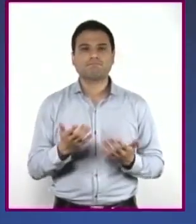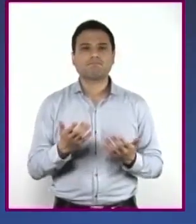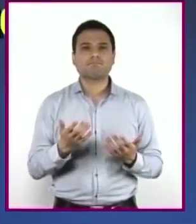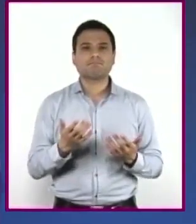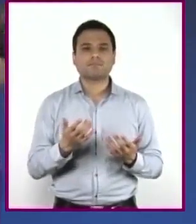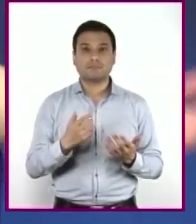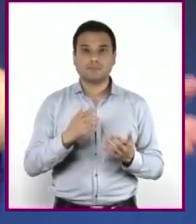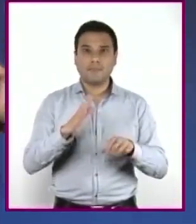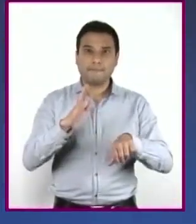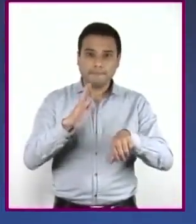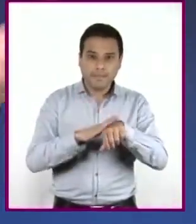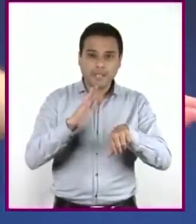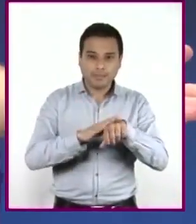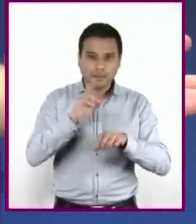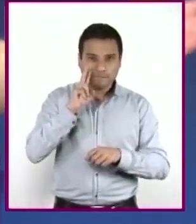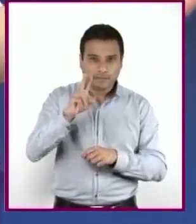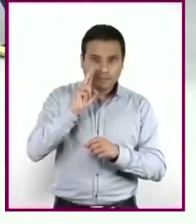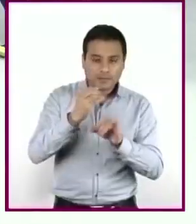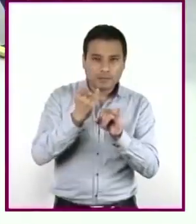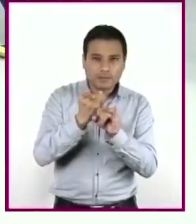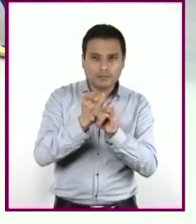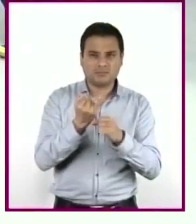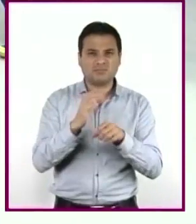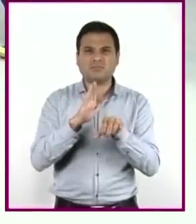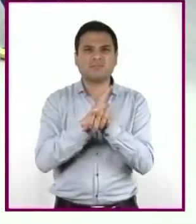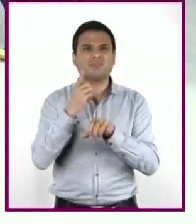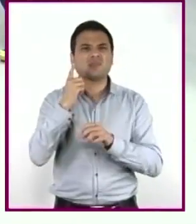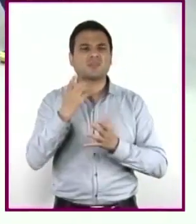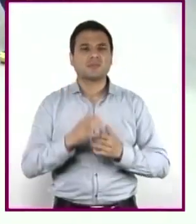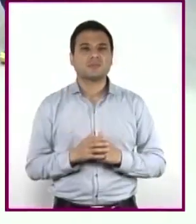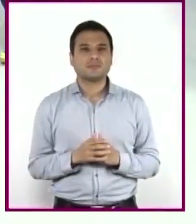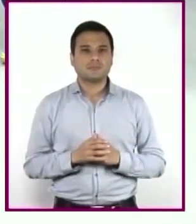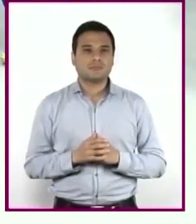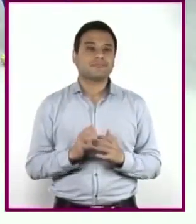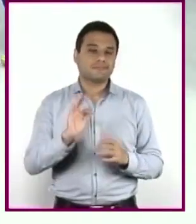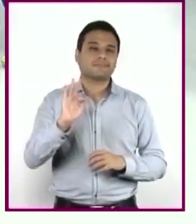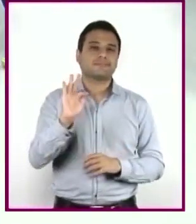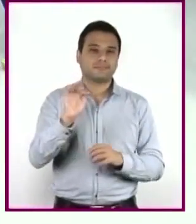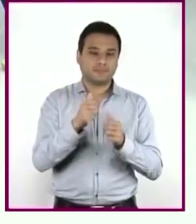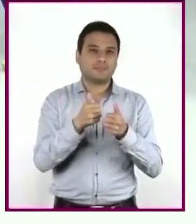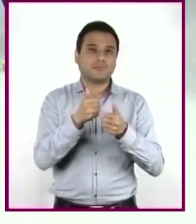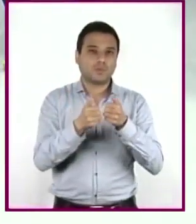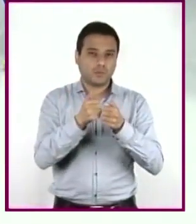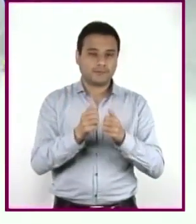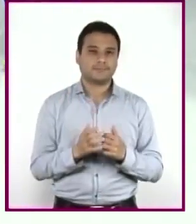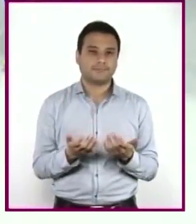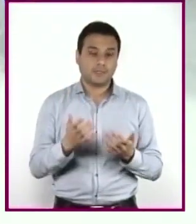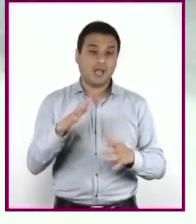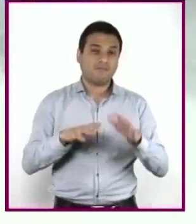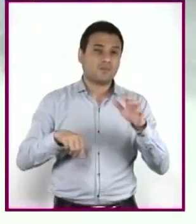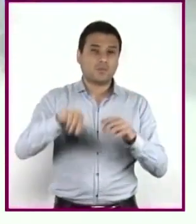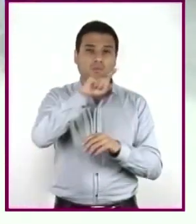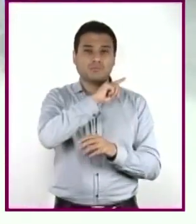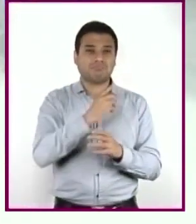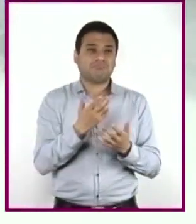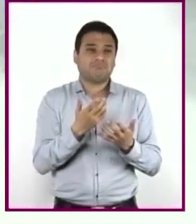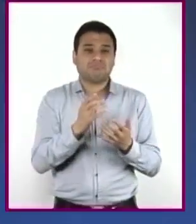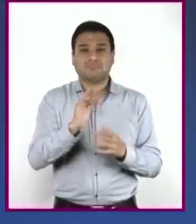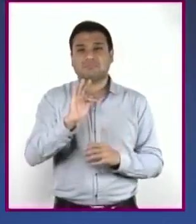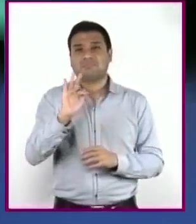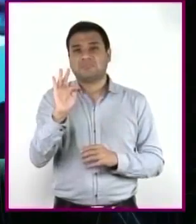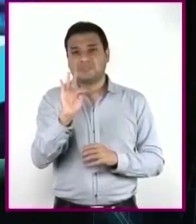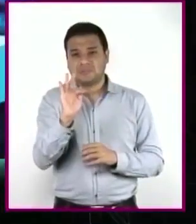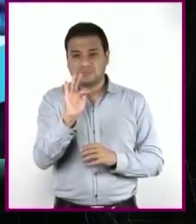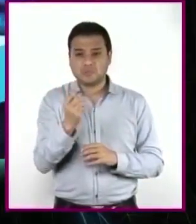a contenido violento en línea? ¿Es ahí? Pues a veces los videojuegos, porque a veces te puedes conectar con alguien que